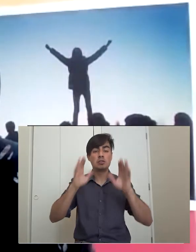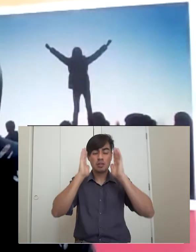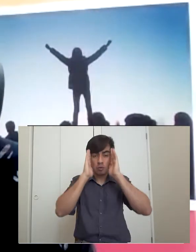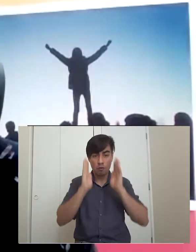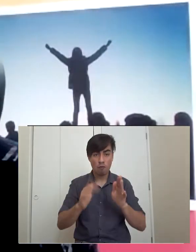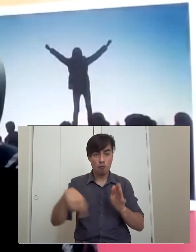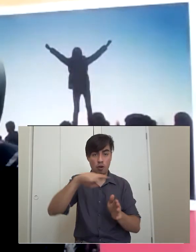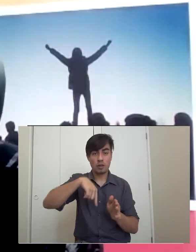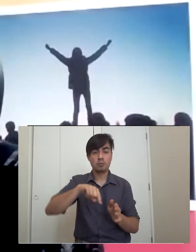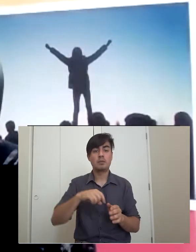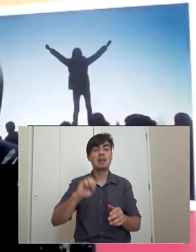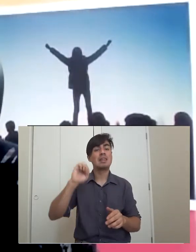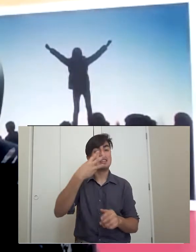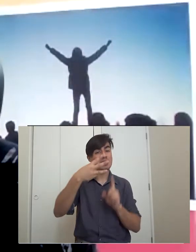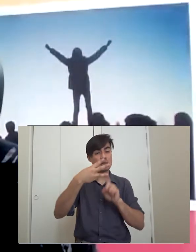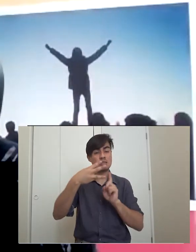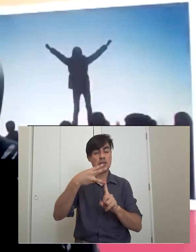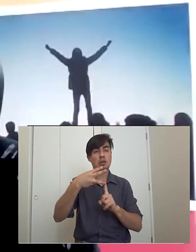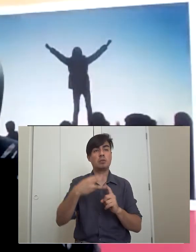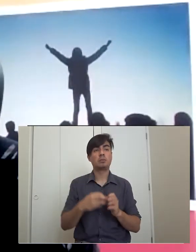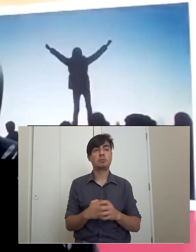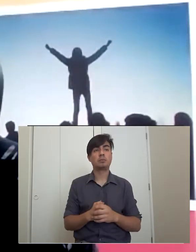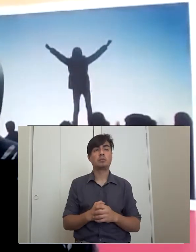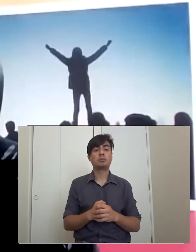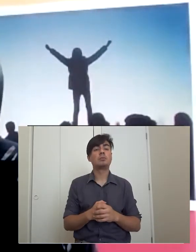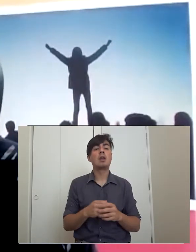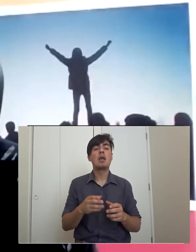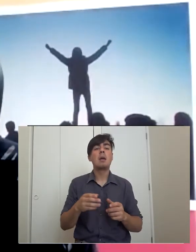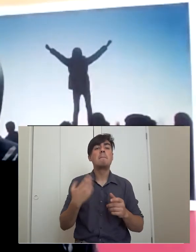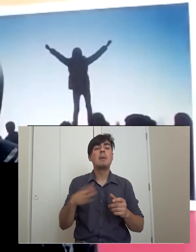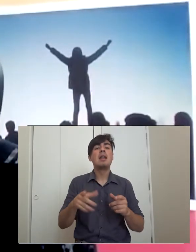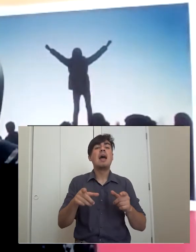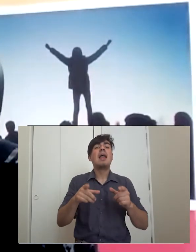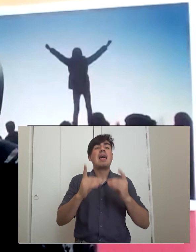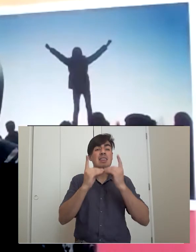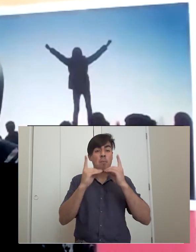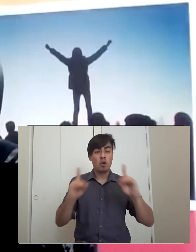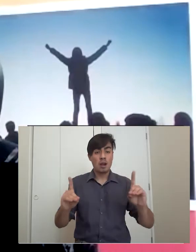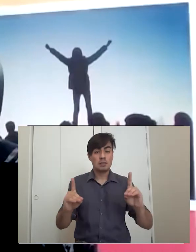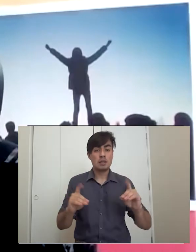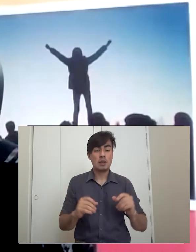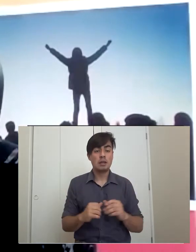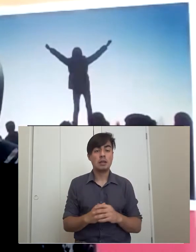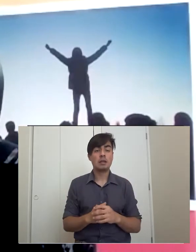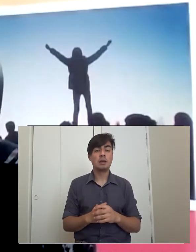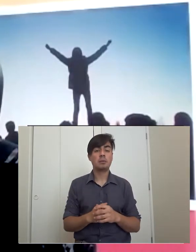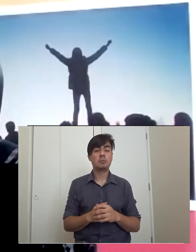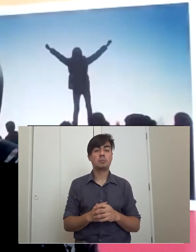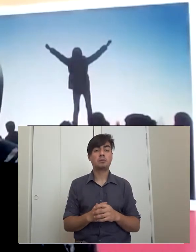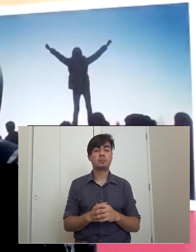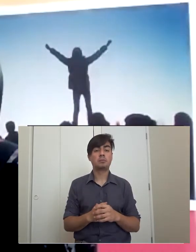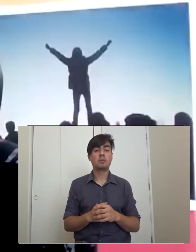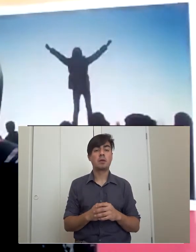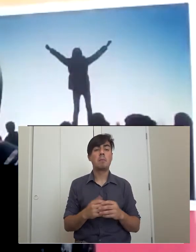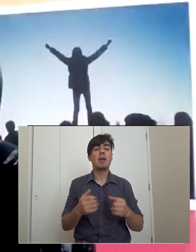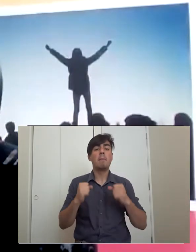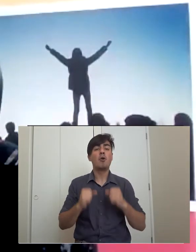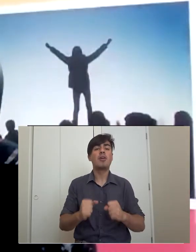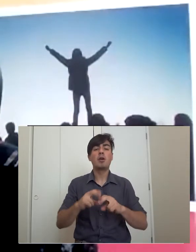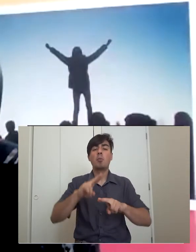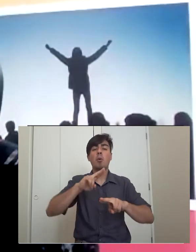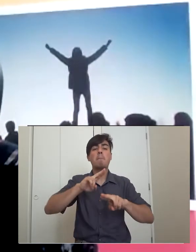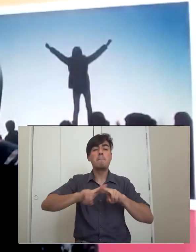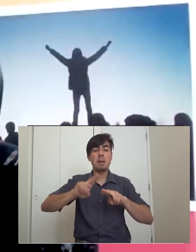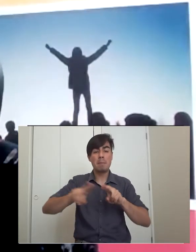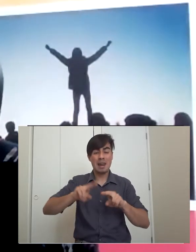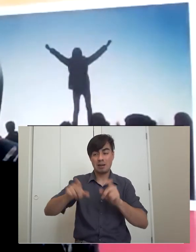la democracia. Y el tercero es que para la democracia, para preparar a